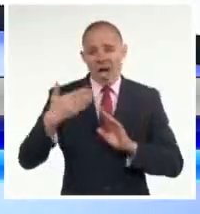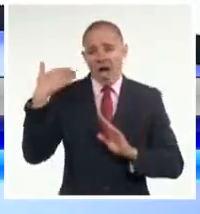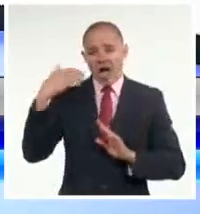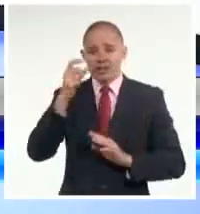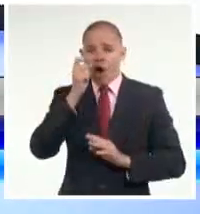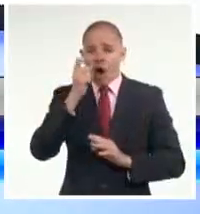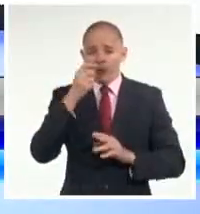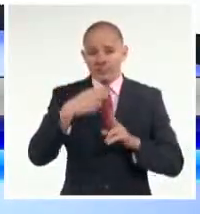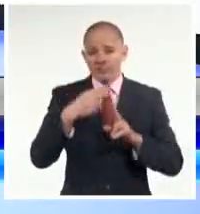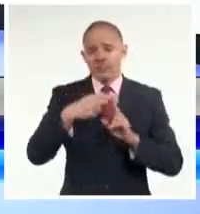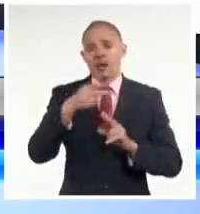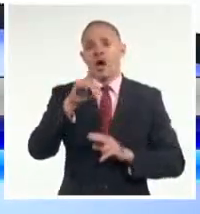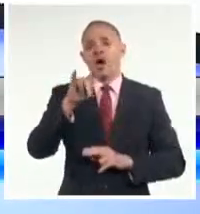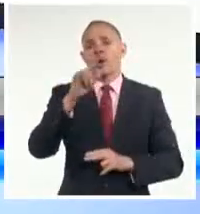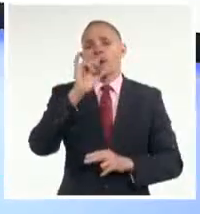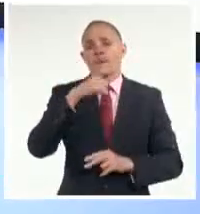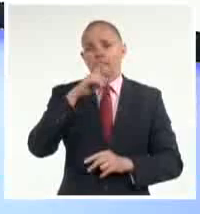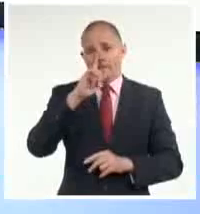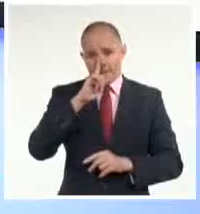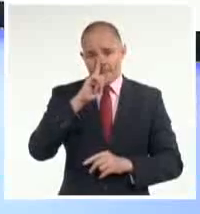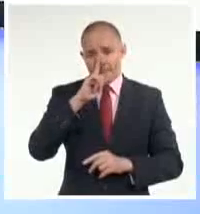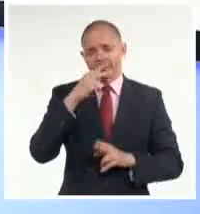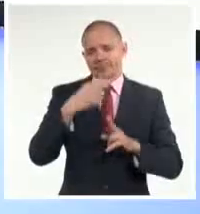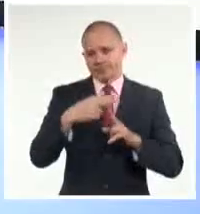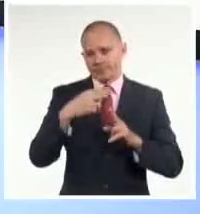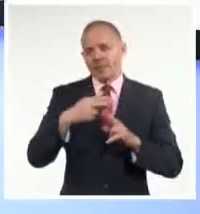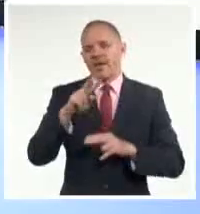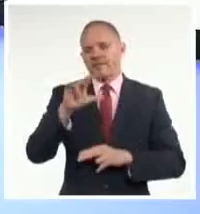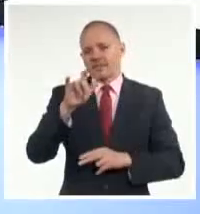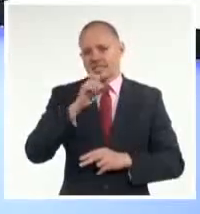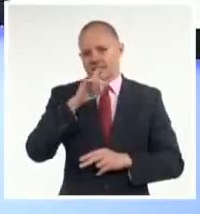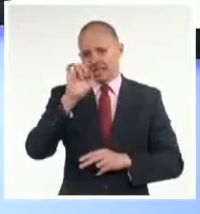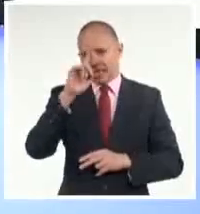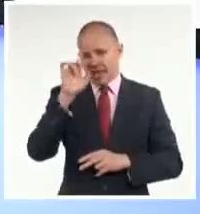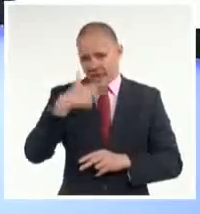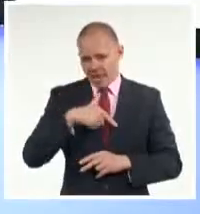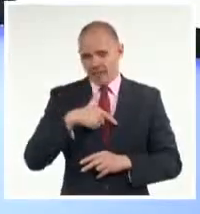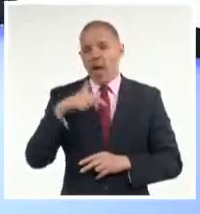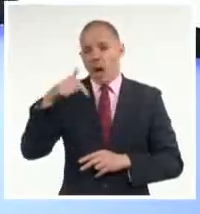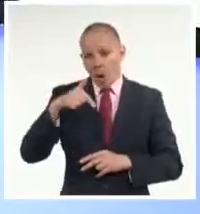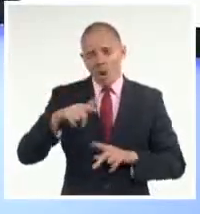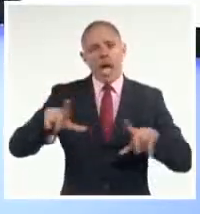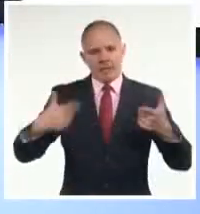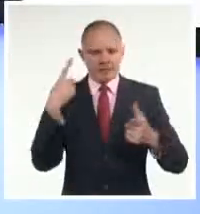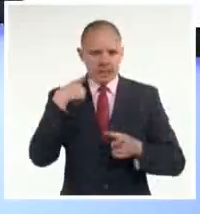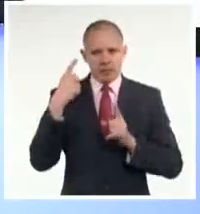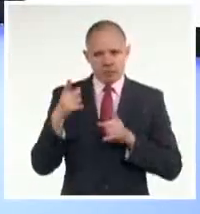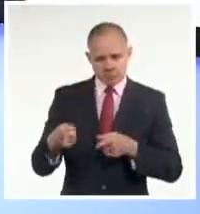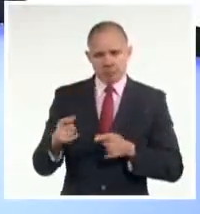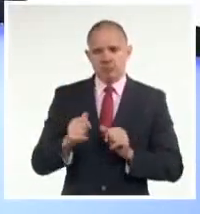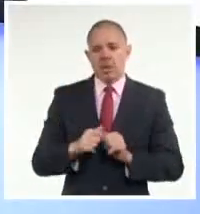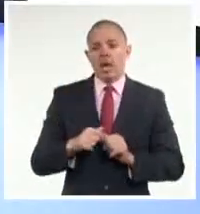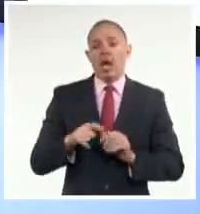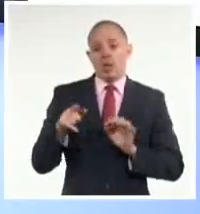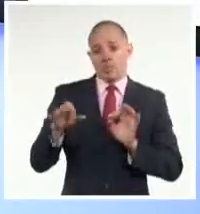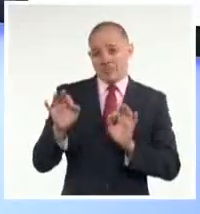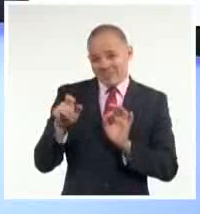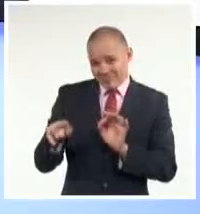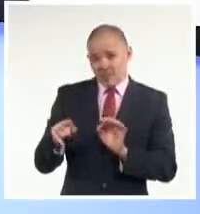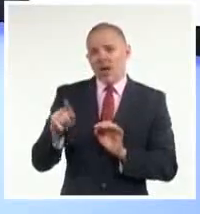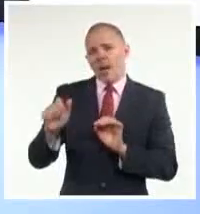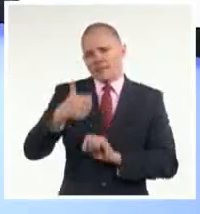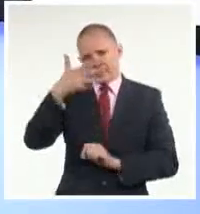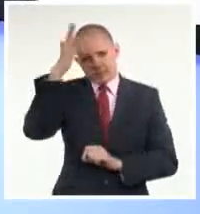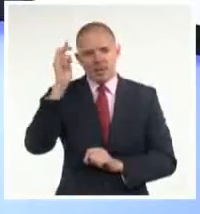Rubén Martínez villena a propósito del primer Secretario del comité central del partido y presidente de la república Miguel Díaz Bermúdez